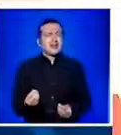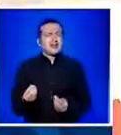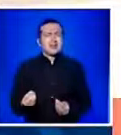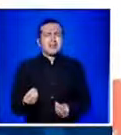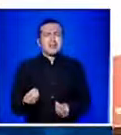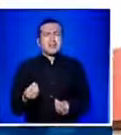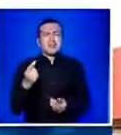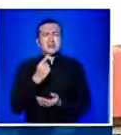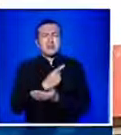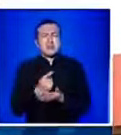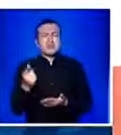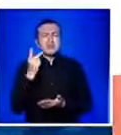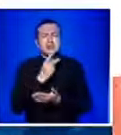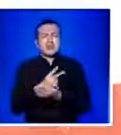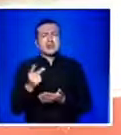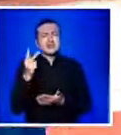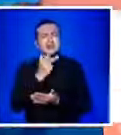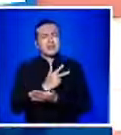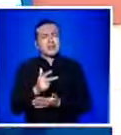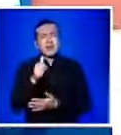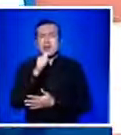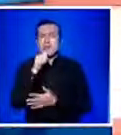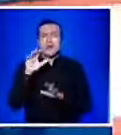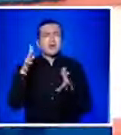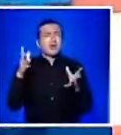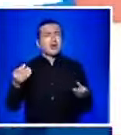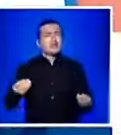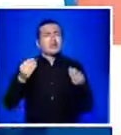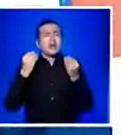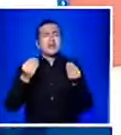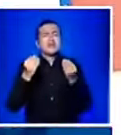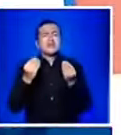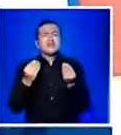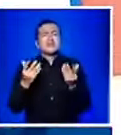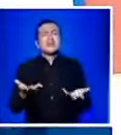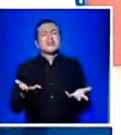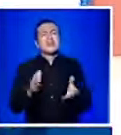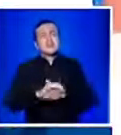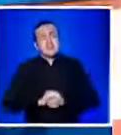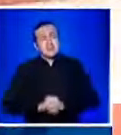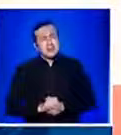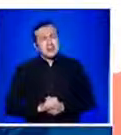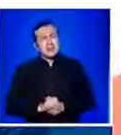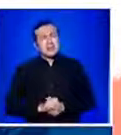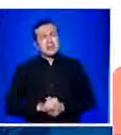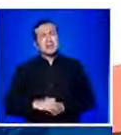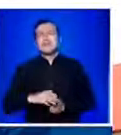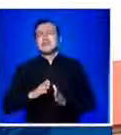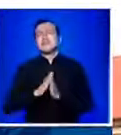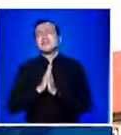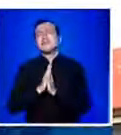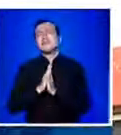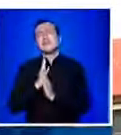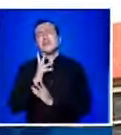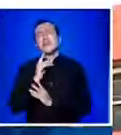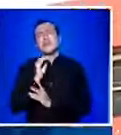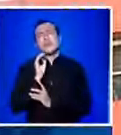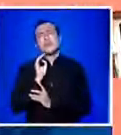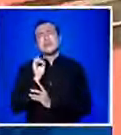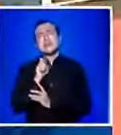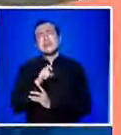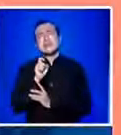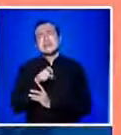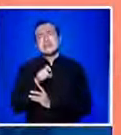3 semanas que no tenemos agua. ¿Dónde, por Dios, dónde? Niña linda, ¿cómo está haciendo usted?